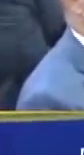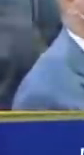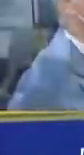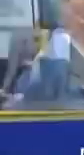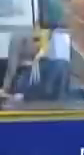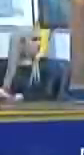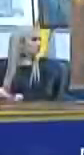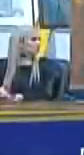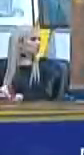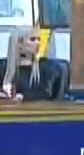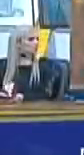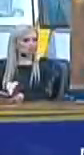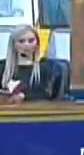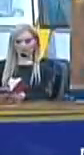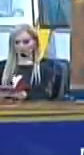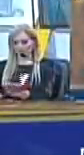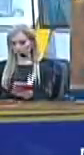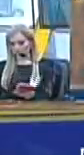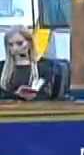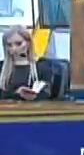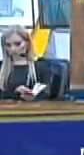república bolivariana de venezuela